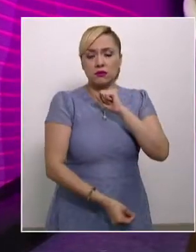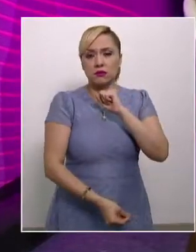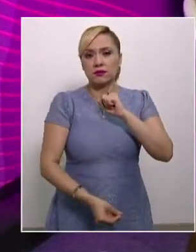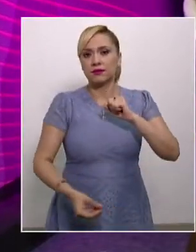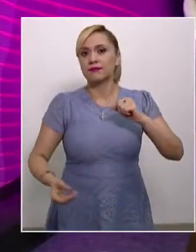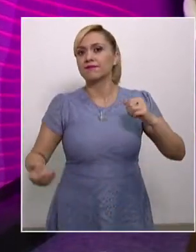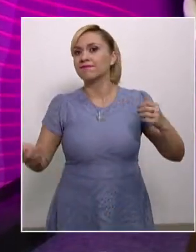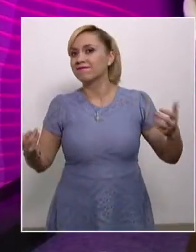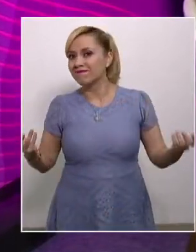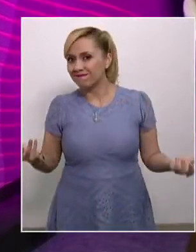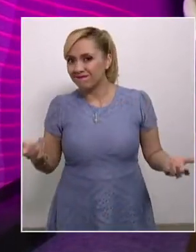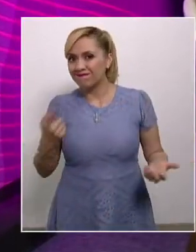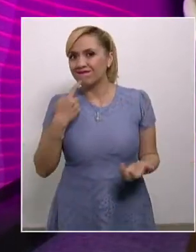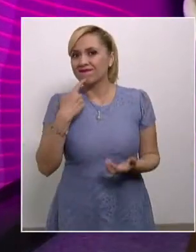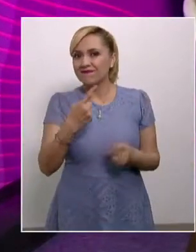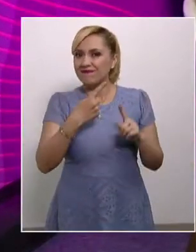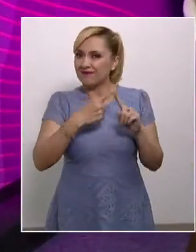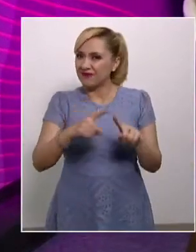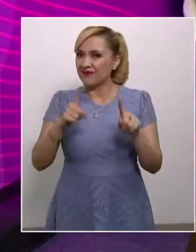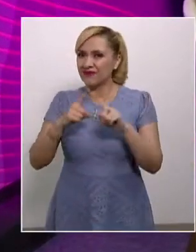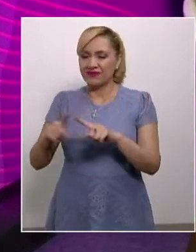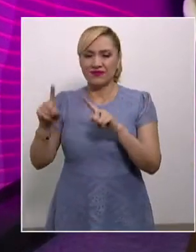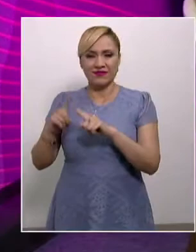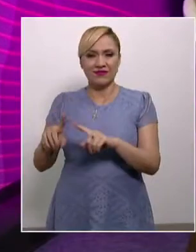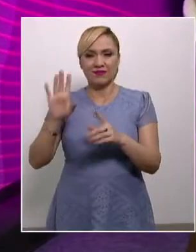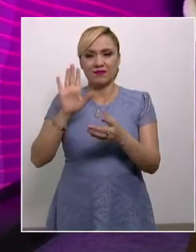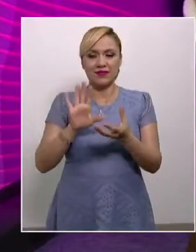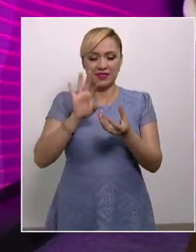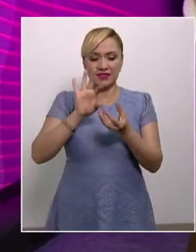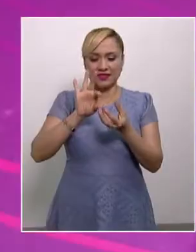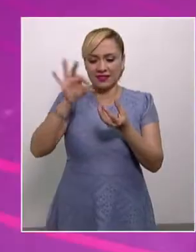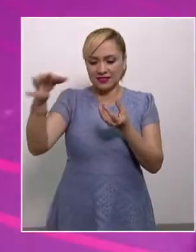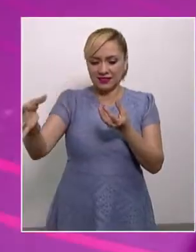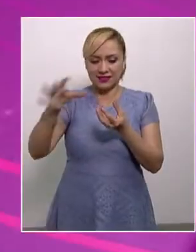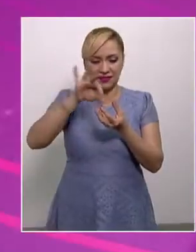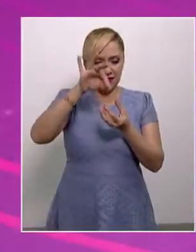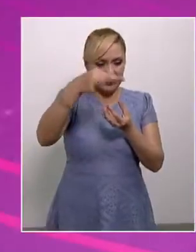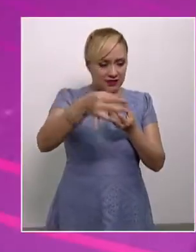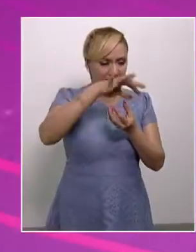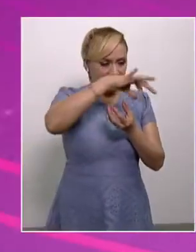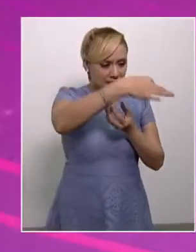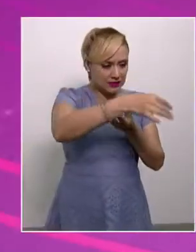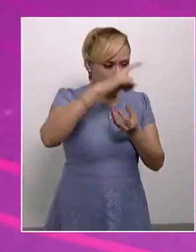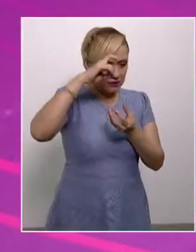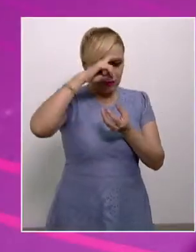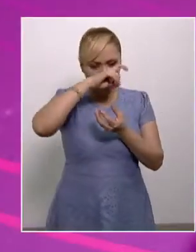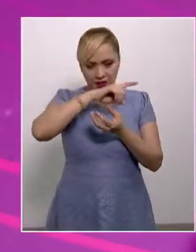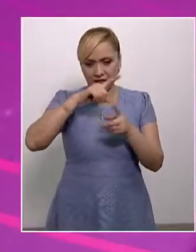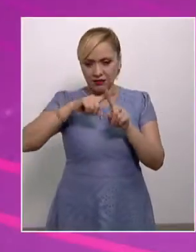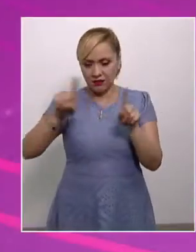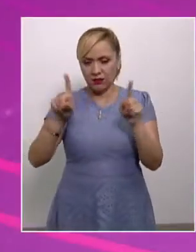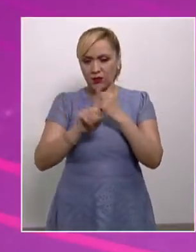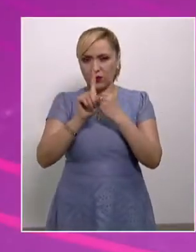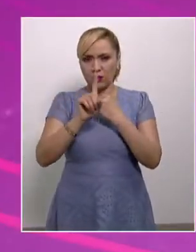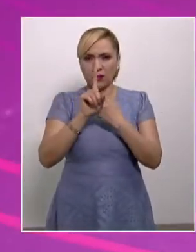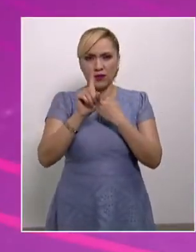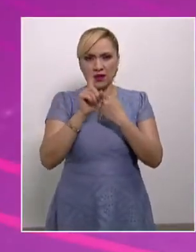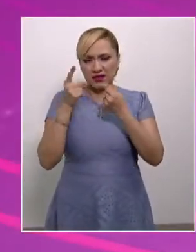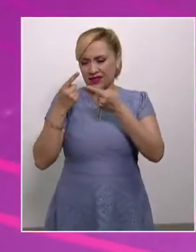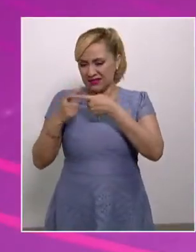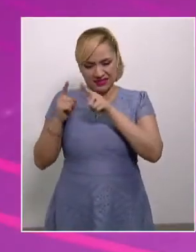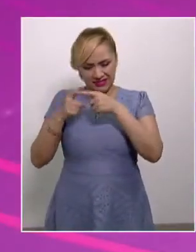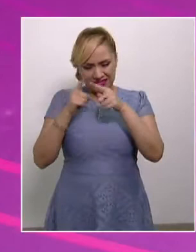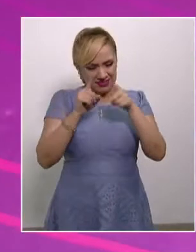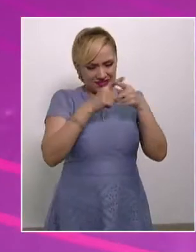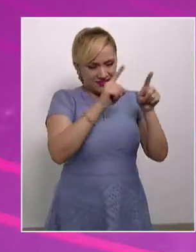Por eso te comentaba que es como una mandarina, ¿no? Que la vas desgajando y es un sistema complejo, es algo, un problema que atrae otro, que a la vez